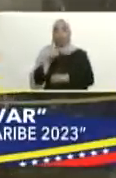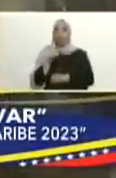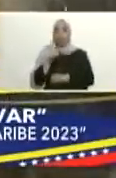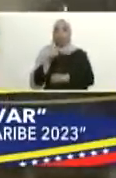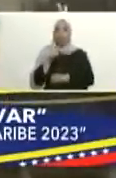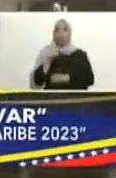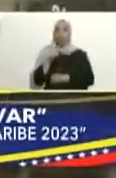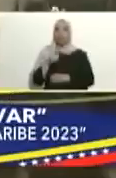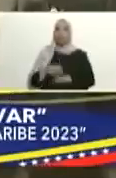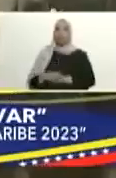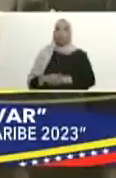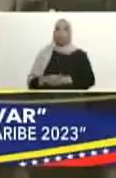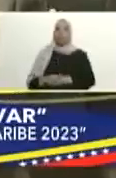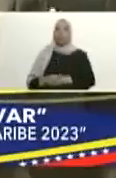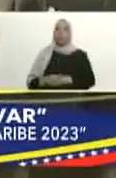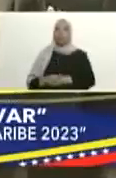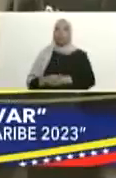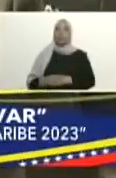Por eso